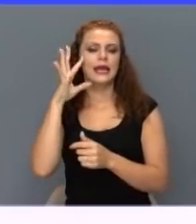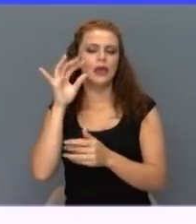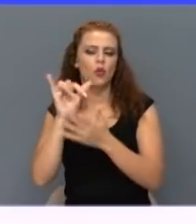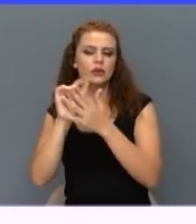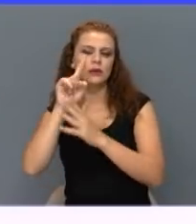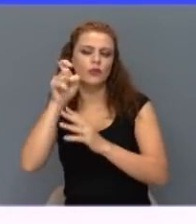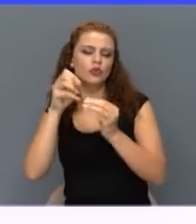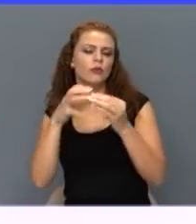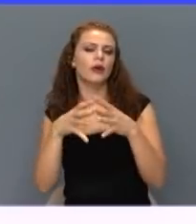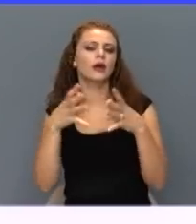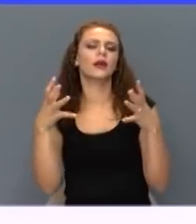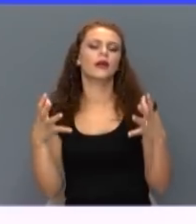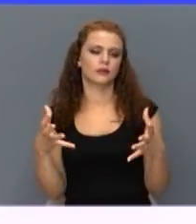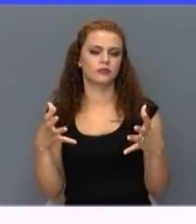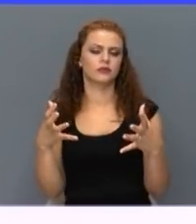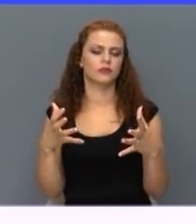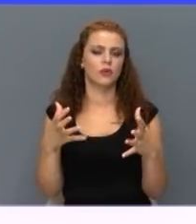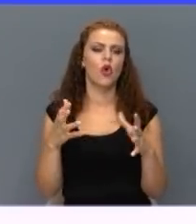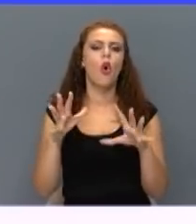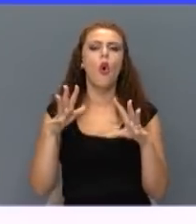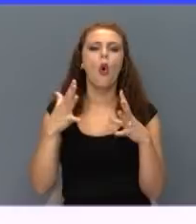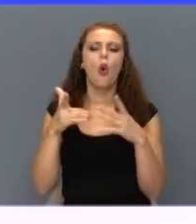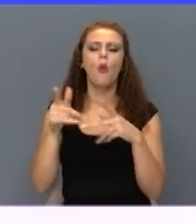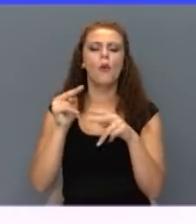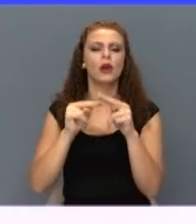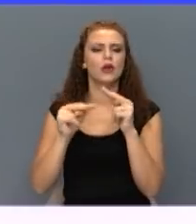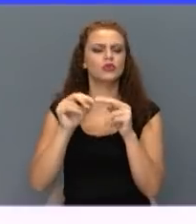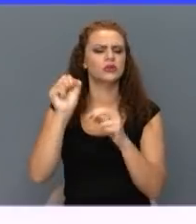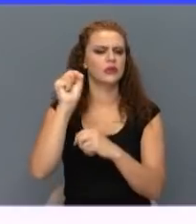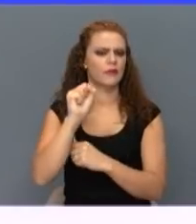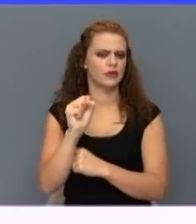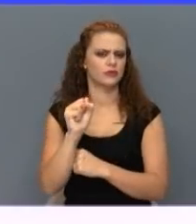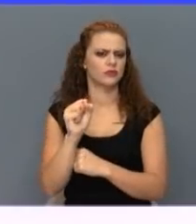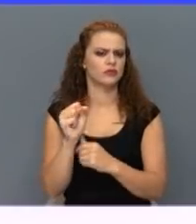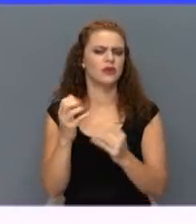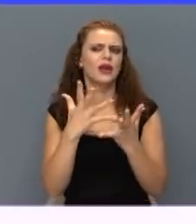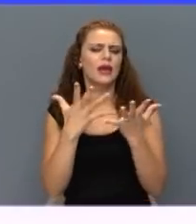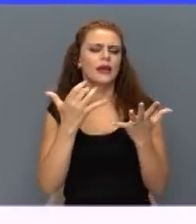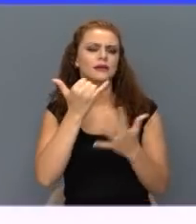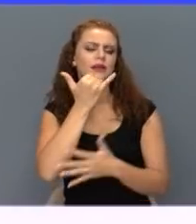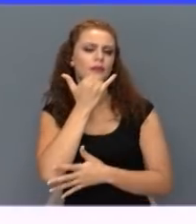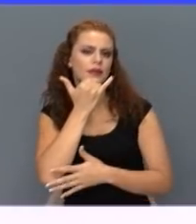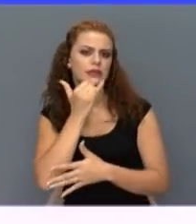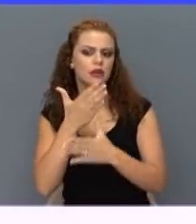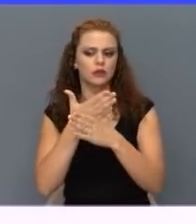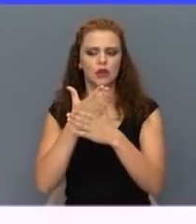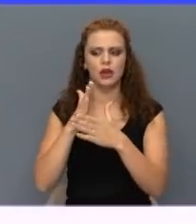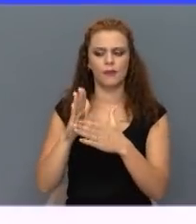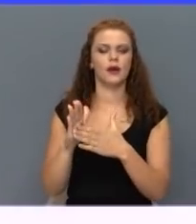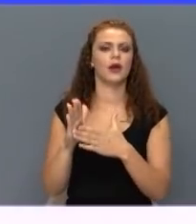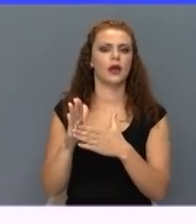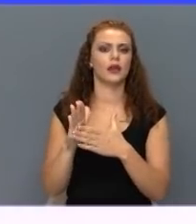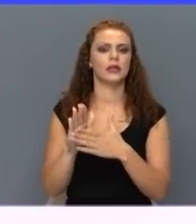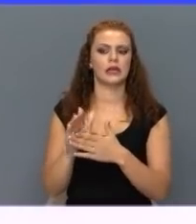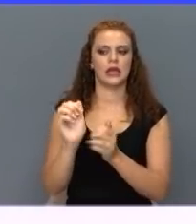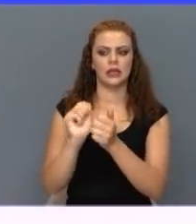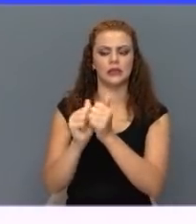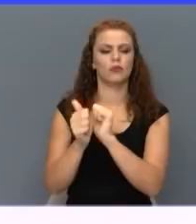grandes cómo son esas negociaciones del deportivo saprissa que está pasando en la parte deportiva